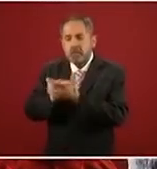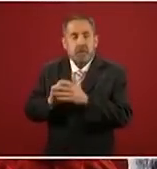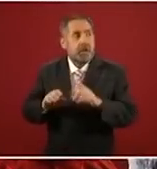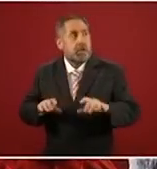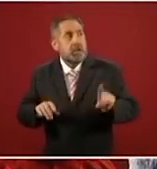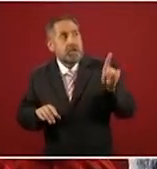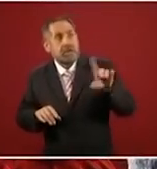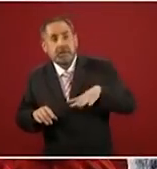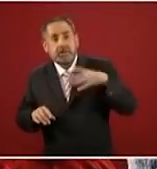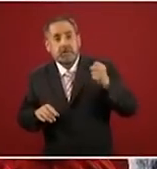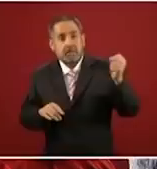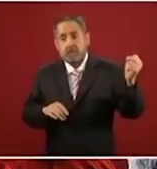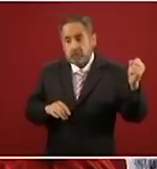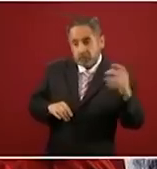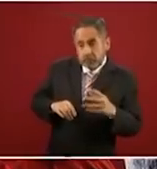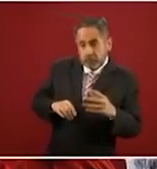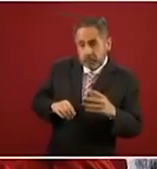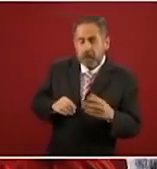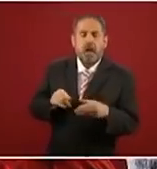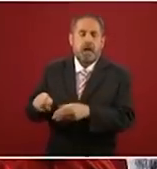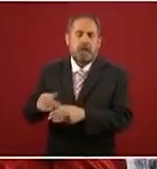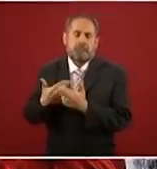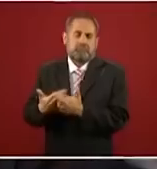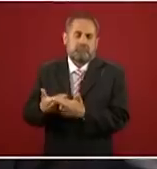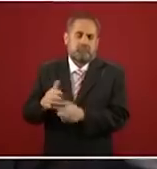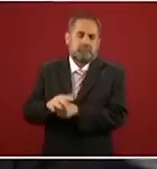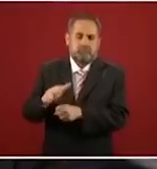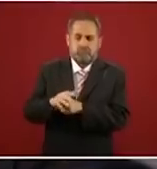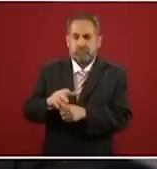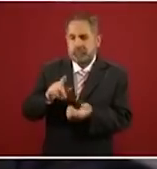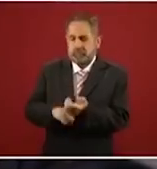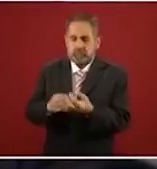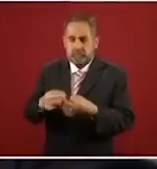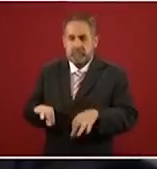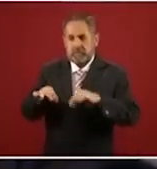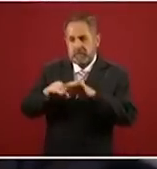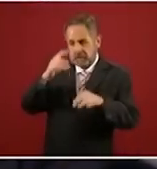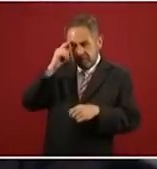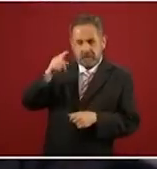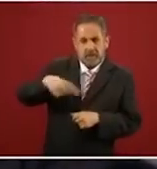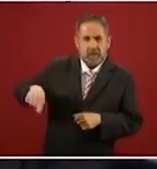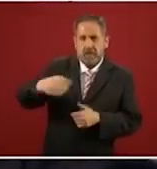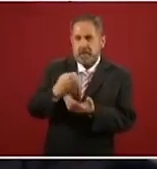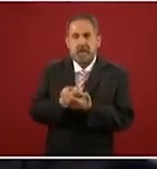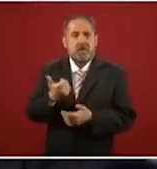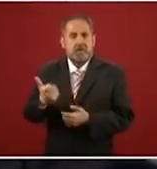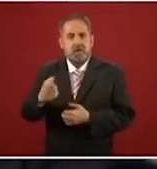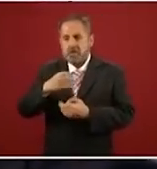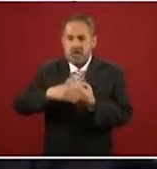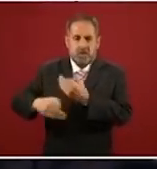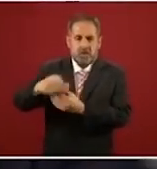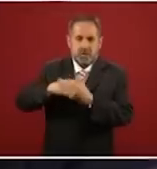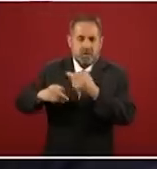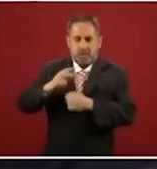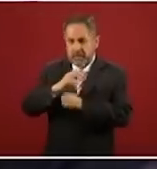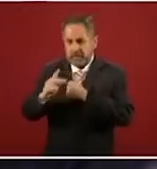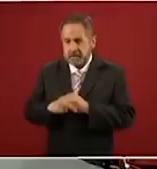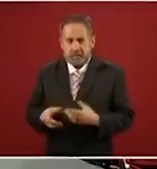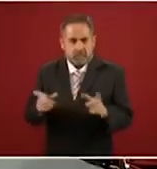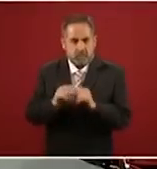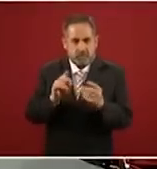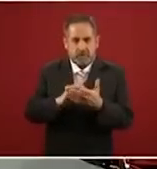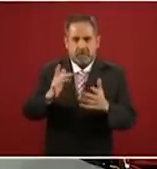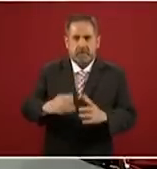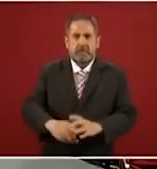en los eeuu y que resulta significativo para la economía de todo el país muchas